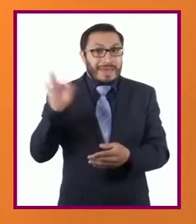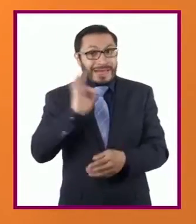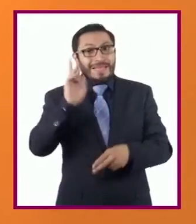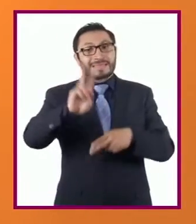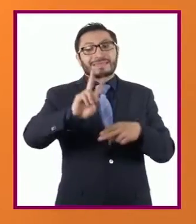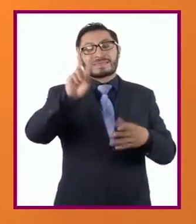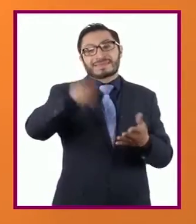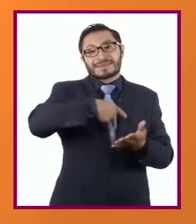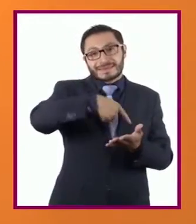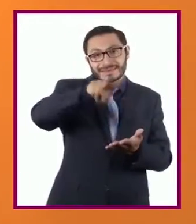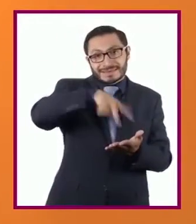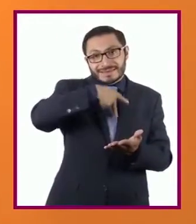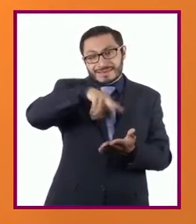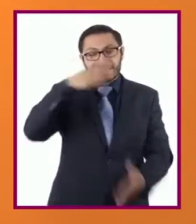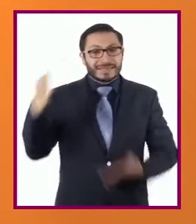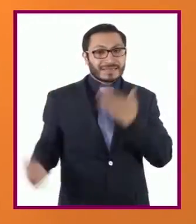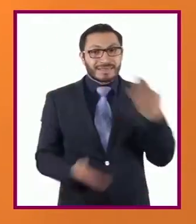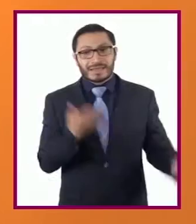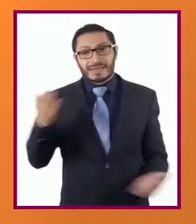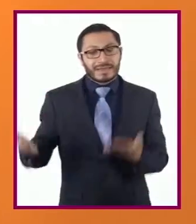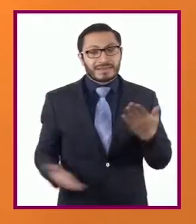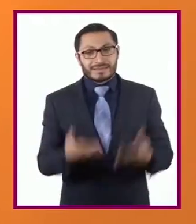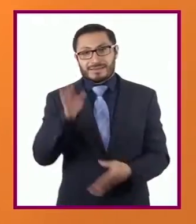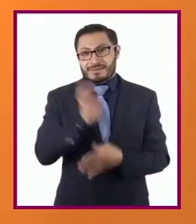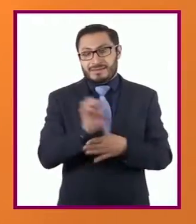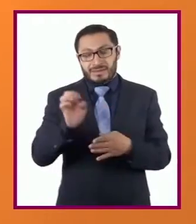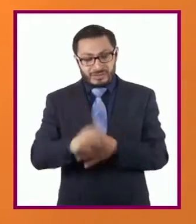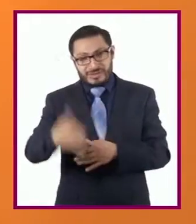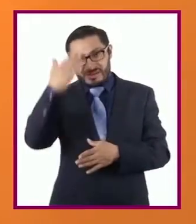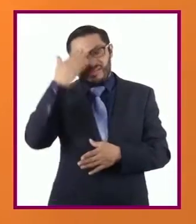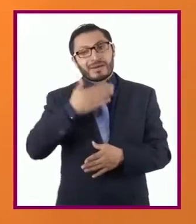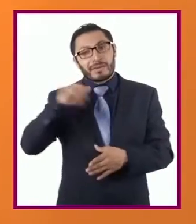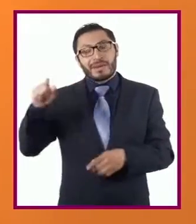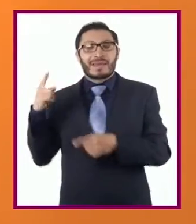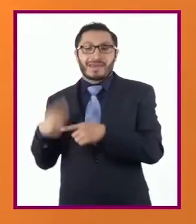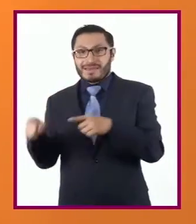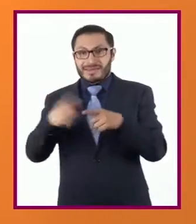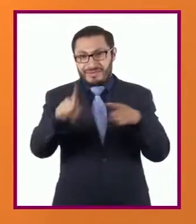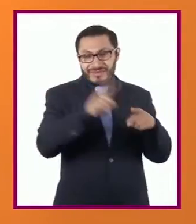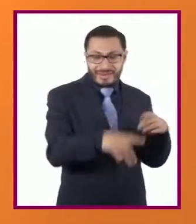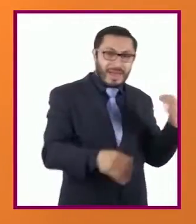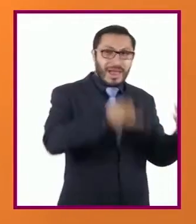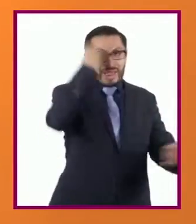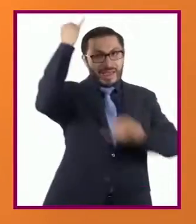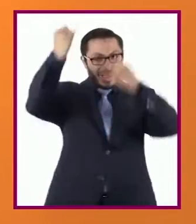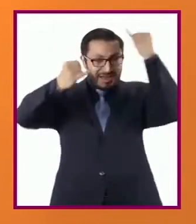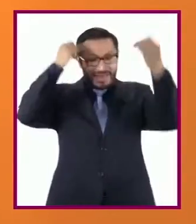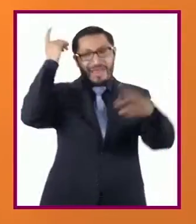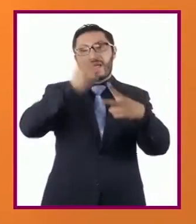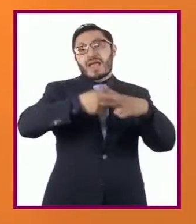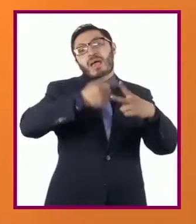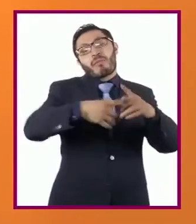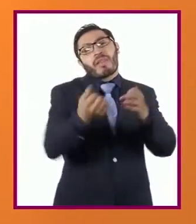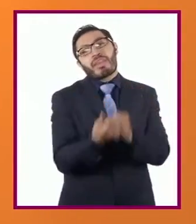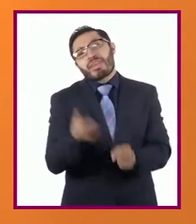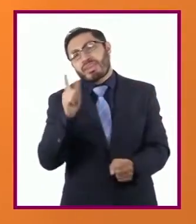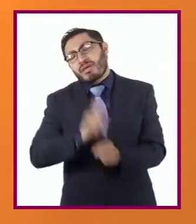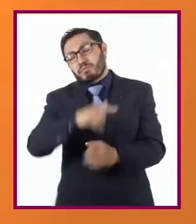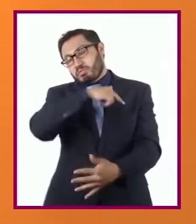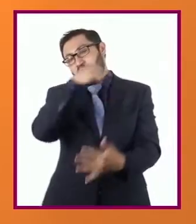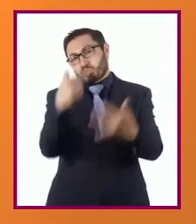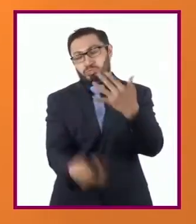habilidades distintas. Algunas son más creativas, algunas son matemáticas, algunas son sociales.